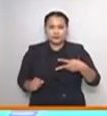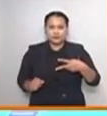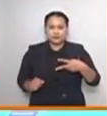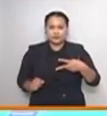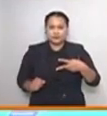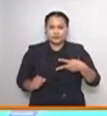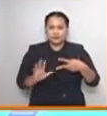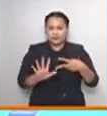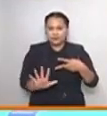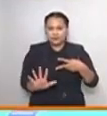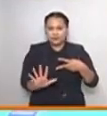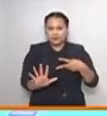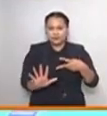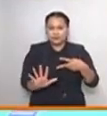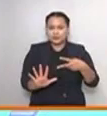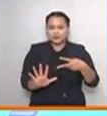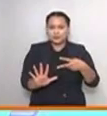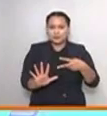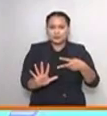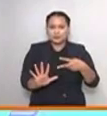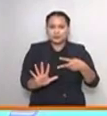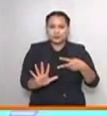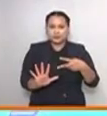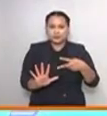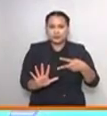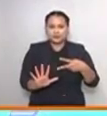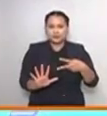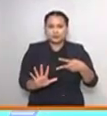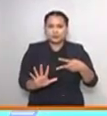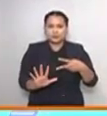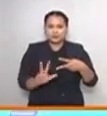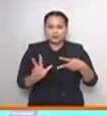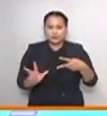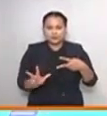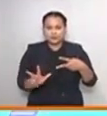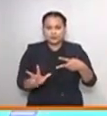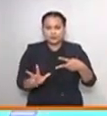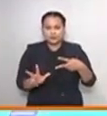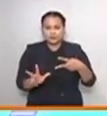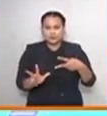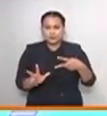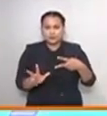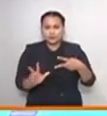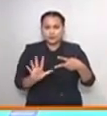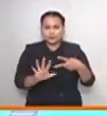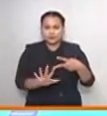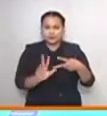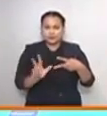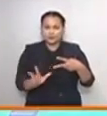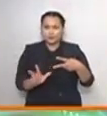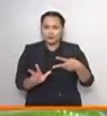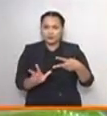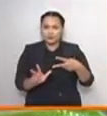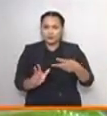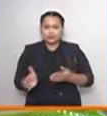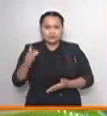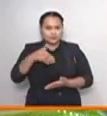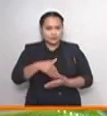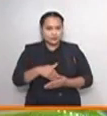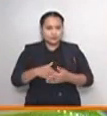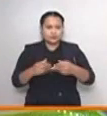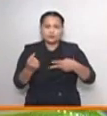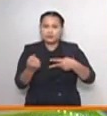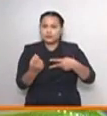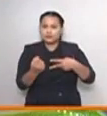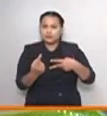Es el 5, segundo dígito. Es el 3, segundo número premiado 53. Repito,